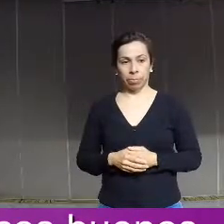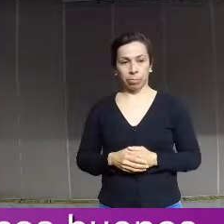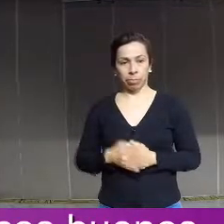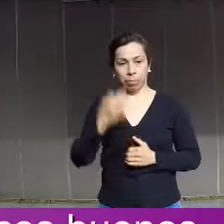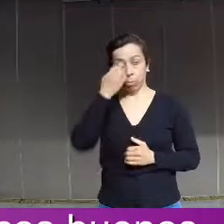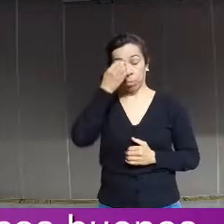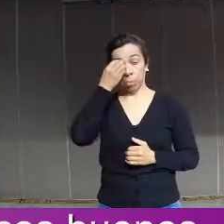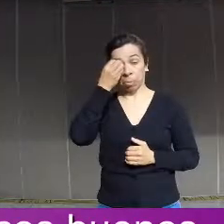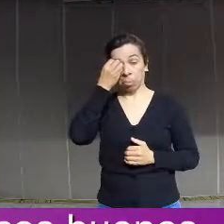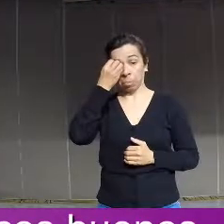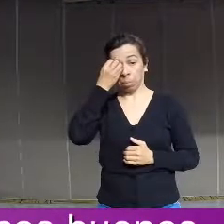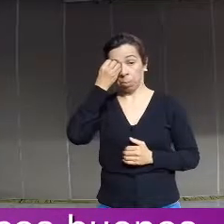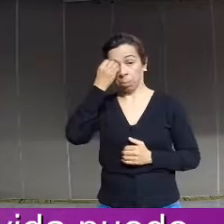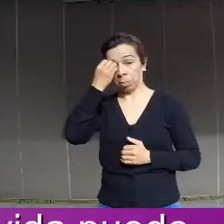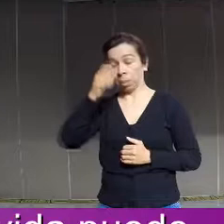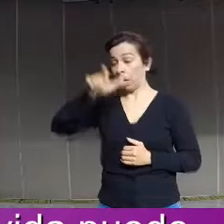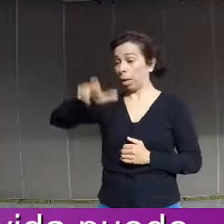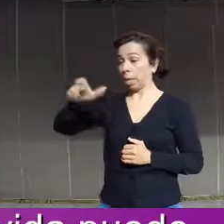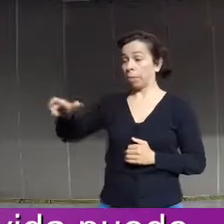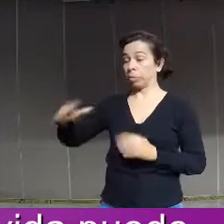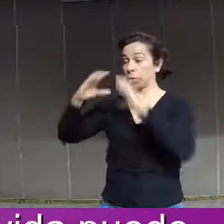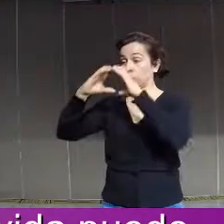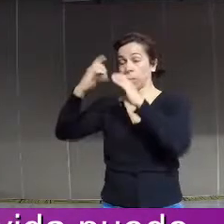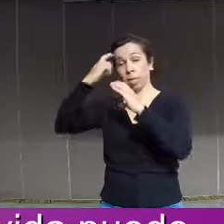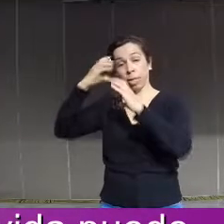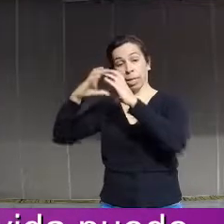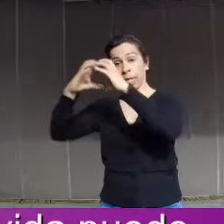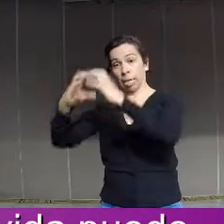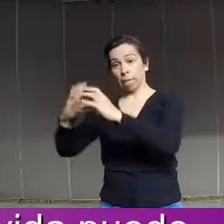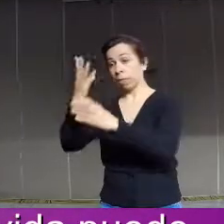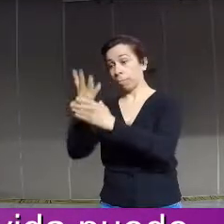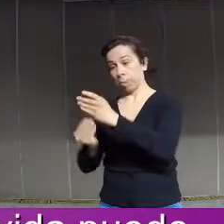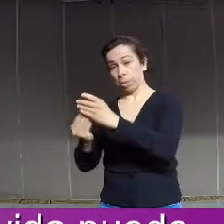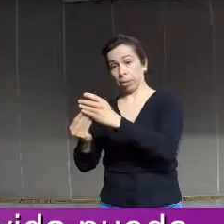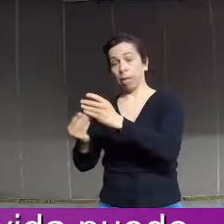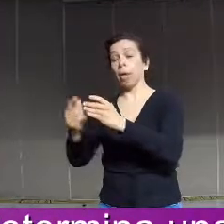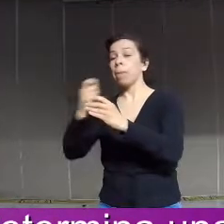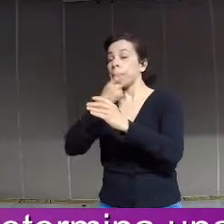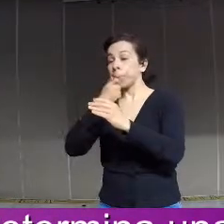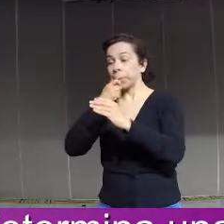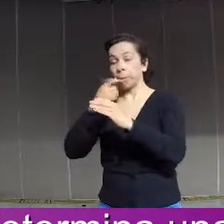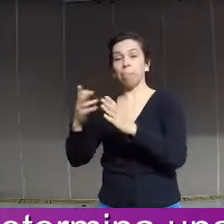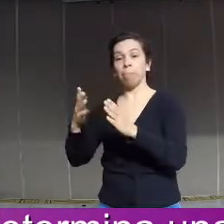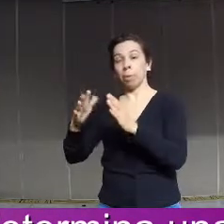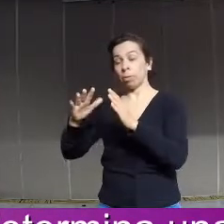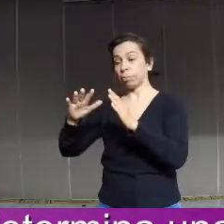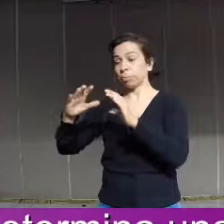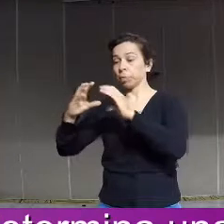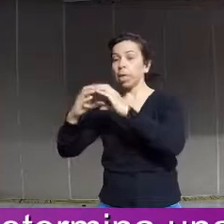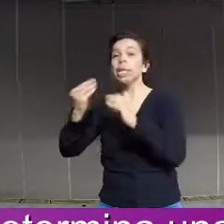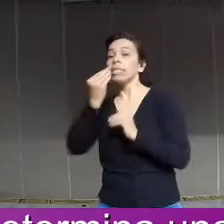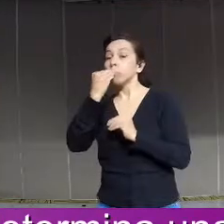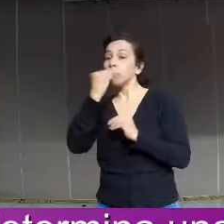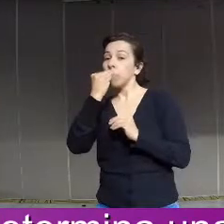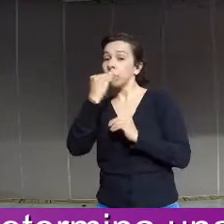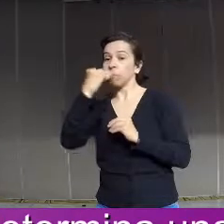Entonces, el paciente neurológico va a tener trastornos propioceptivos y alteración en la sensibilidad superficial y profunda.